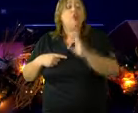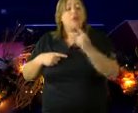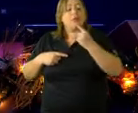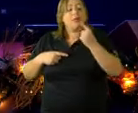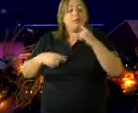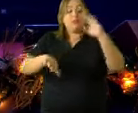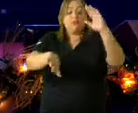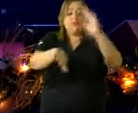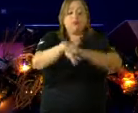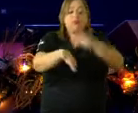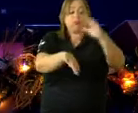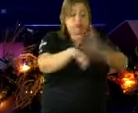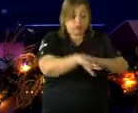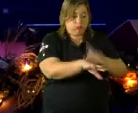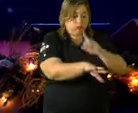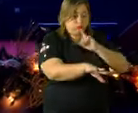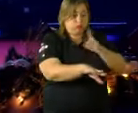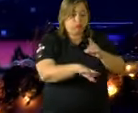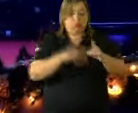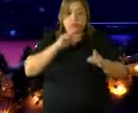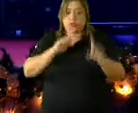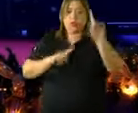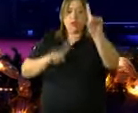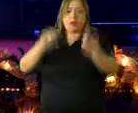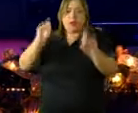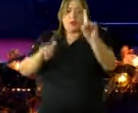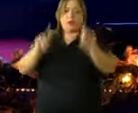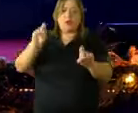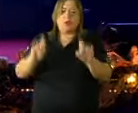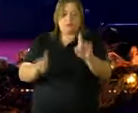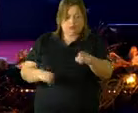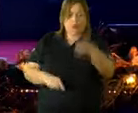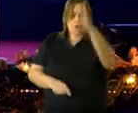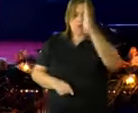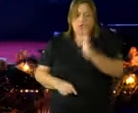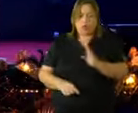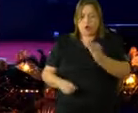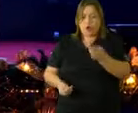como si fuesen. Y yo pregunto, ¿será que Dios le ha dado autoridad